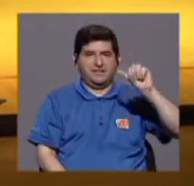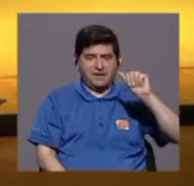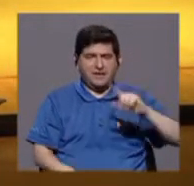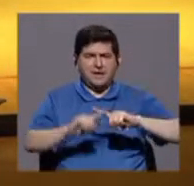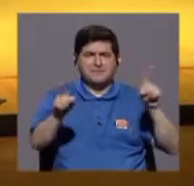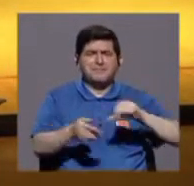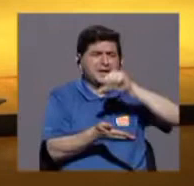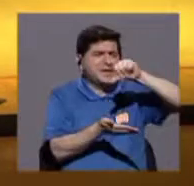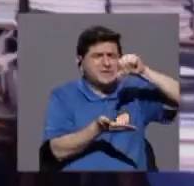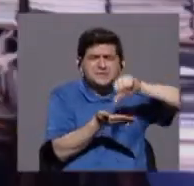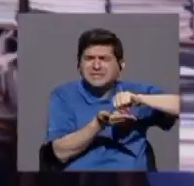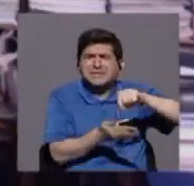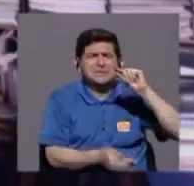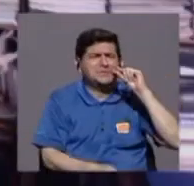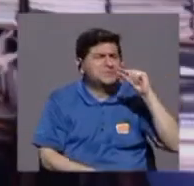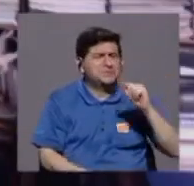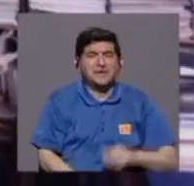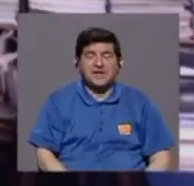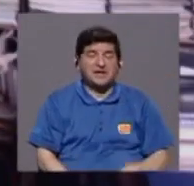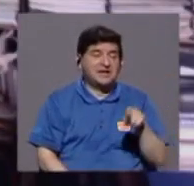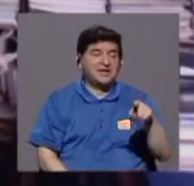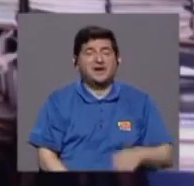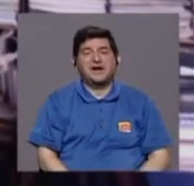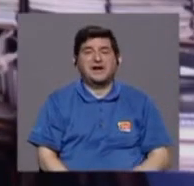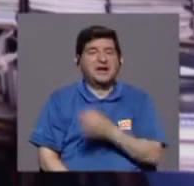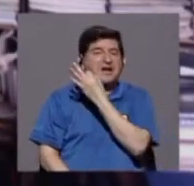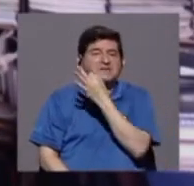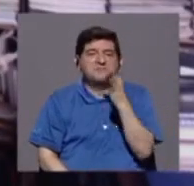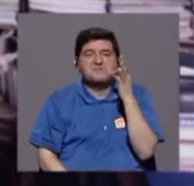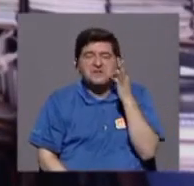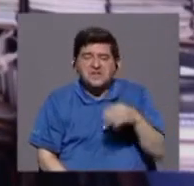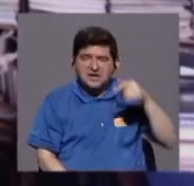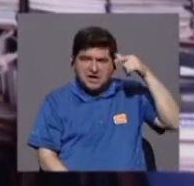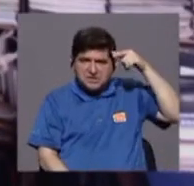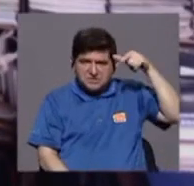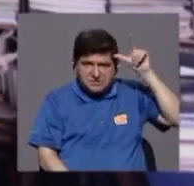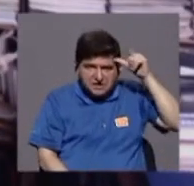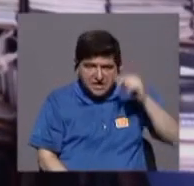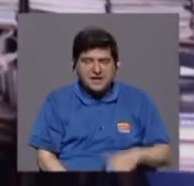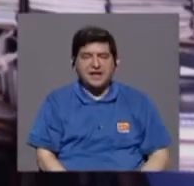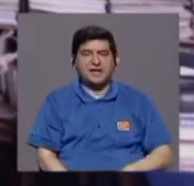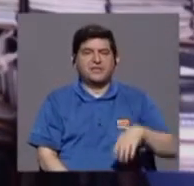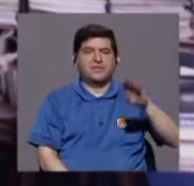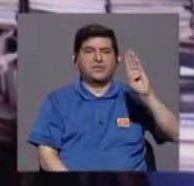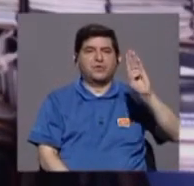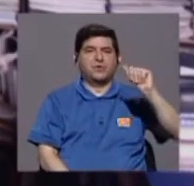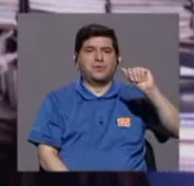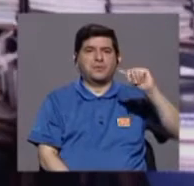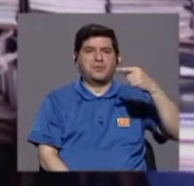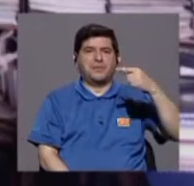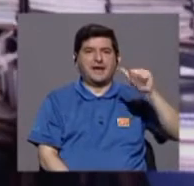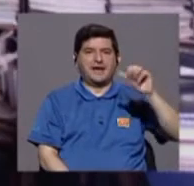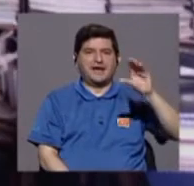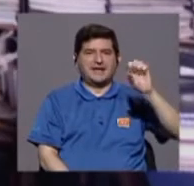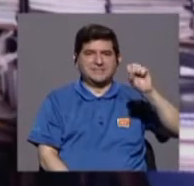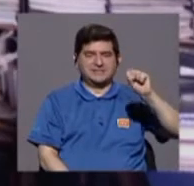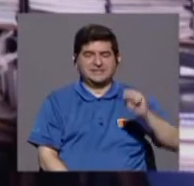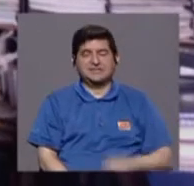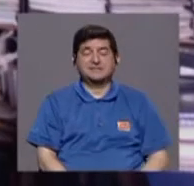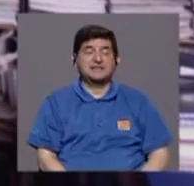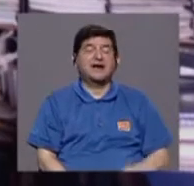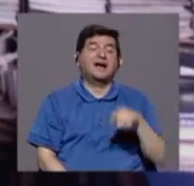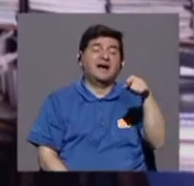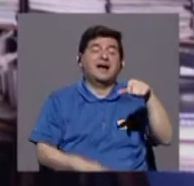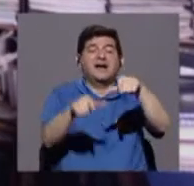núcleos muy pequeños, haciendas ganaderas, en bagaces, o sea, seguimos hasta lo que se llamaba Guanacaste en